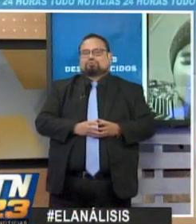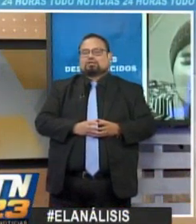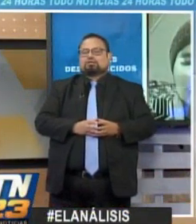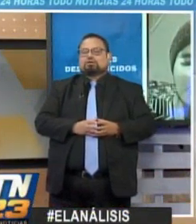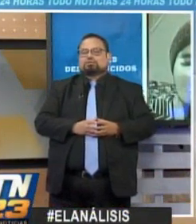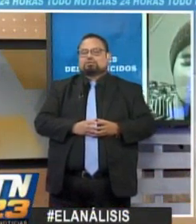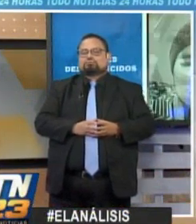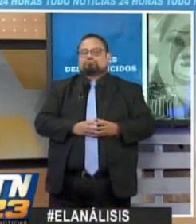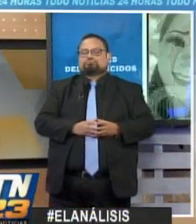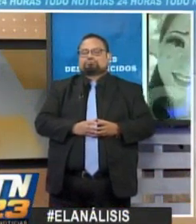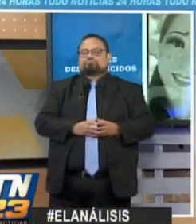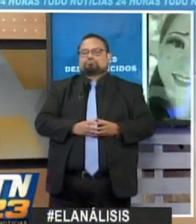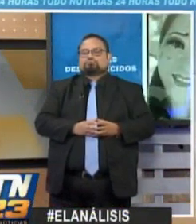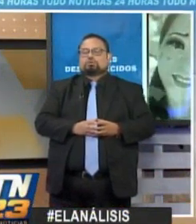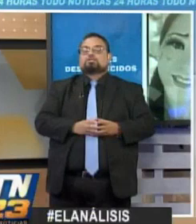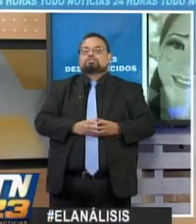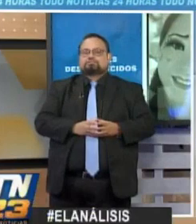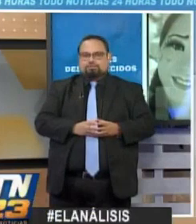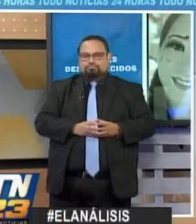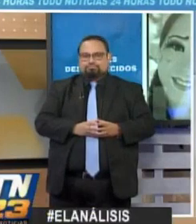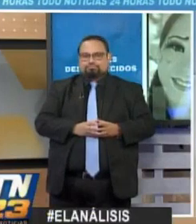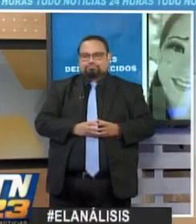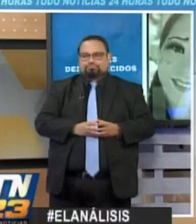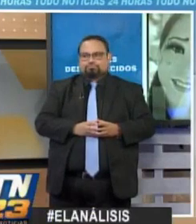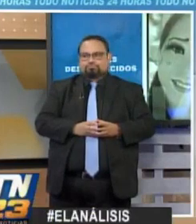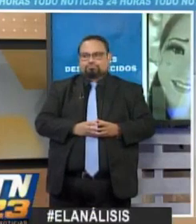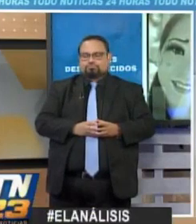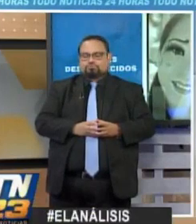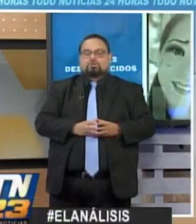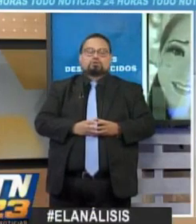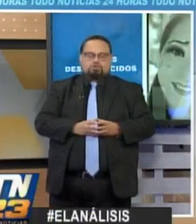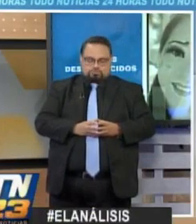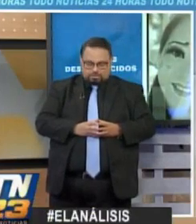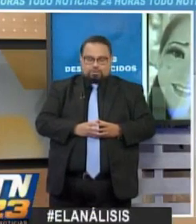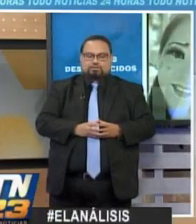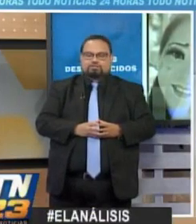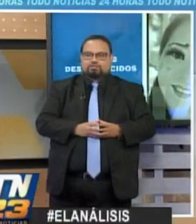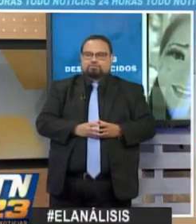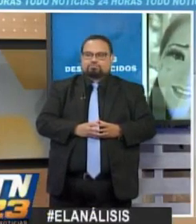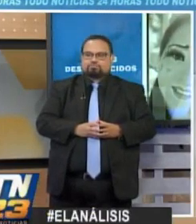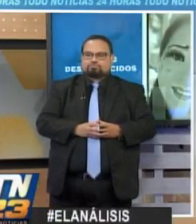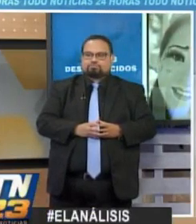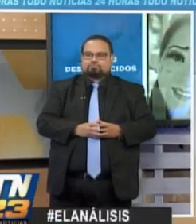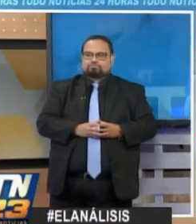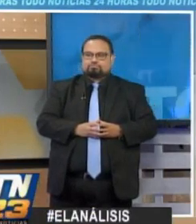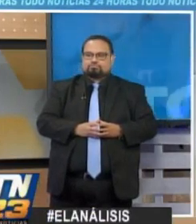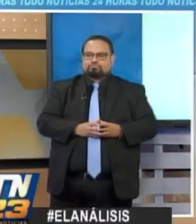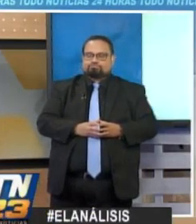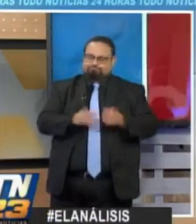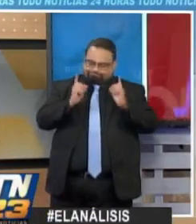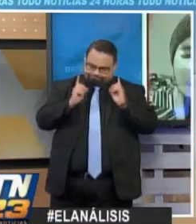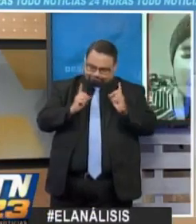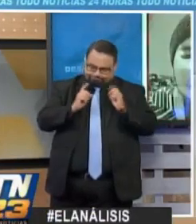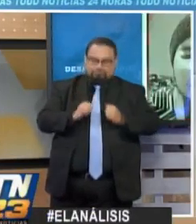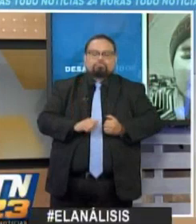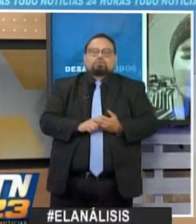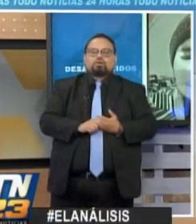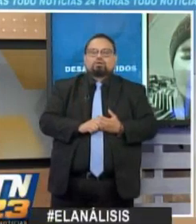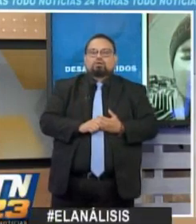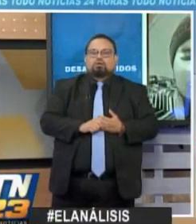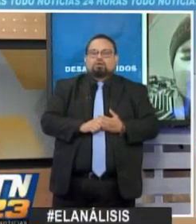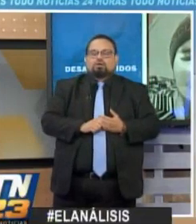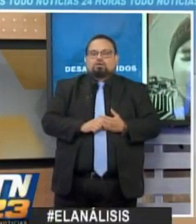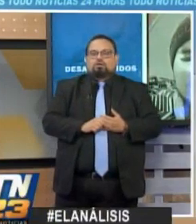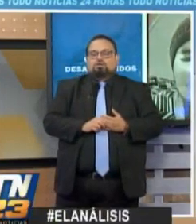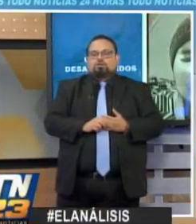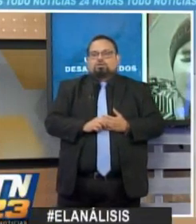Talamonti, siempre me gusta llegar a la parte final de la entrevista pidiéndote una recomendación para las personas. Claro que Así que hagámoslo de acuerdo, aprovechando la